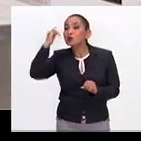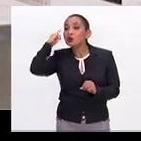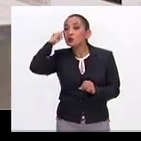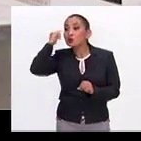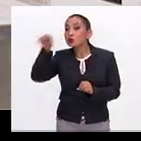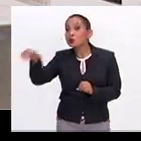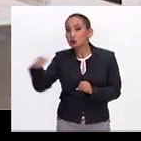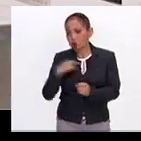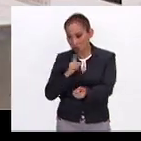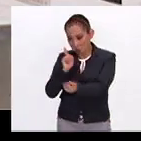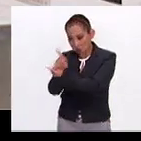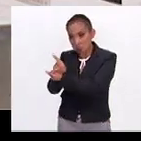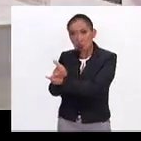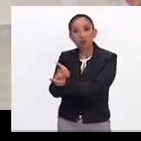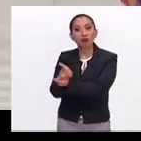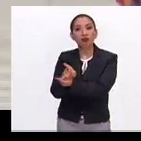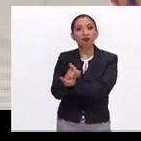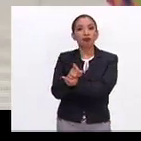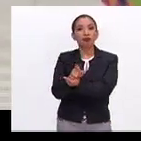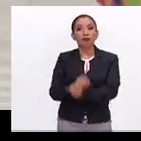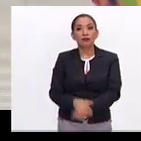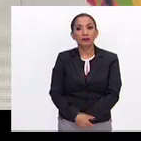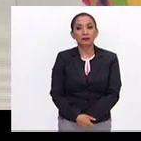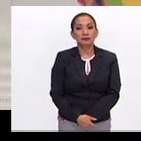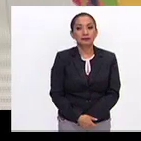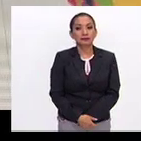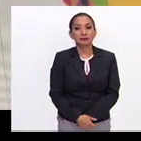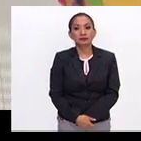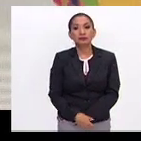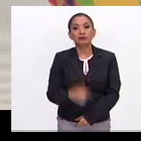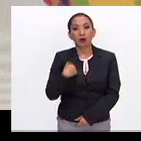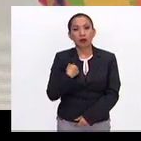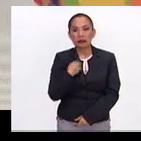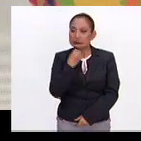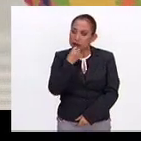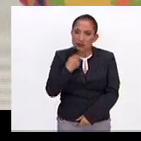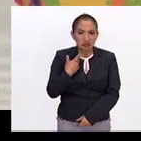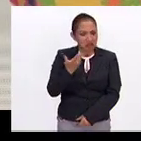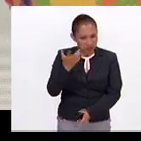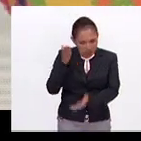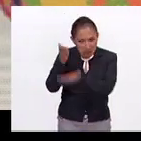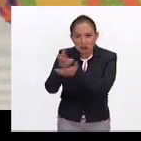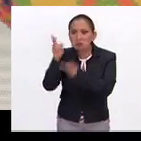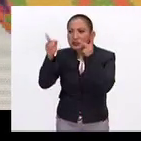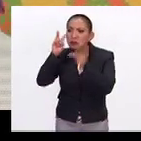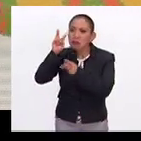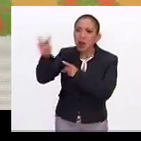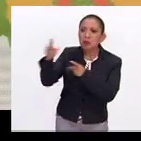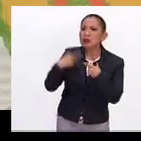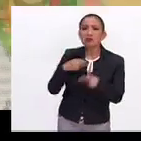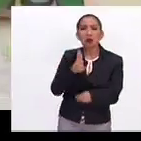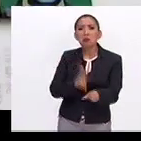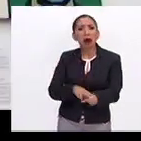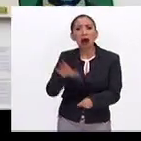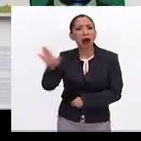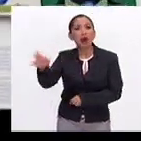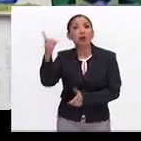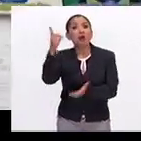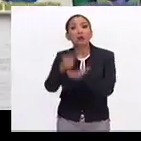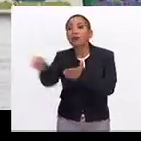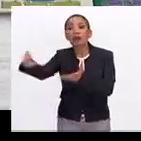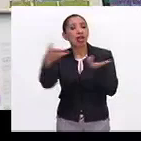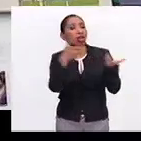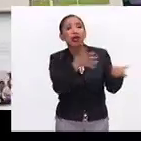Tenía que visitarlos y ver que son gente común que lo único que quieren es un futuro para sus hijos.